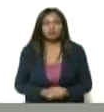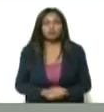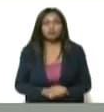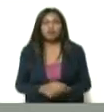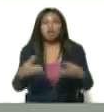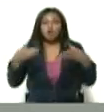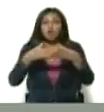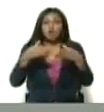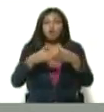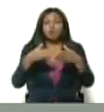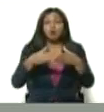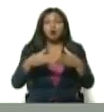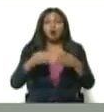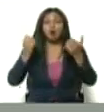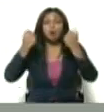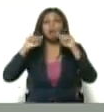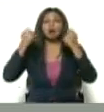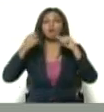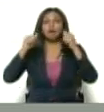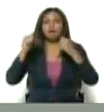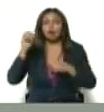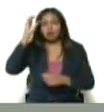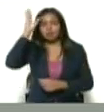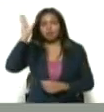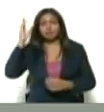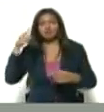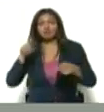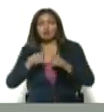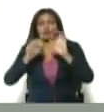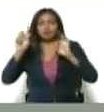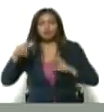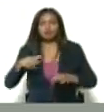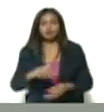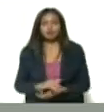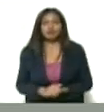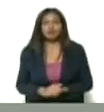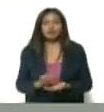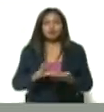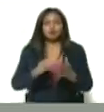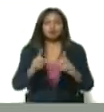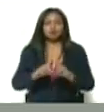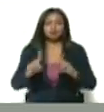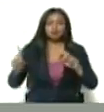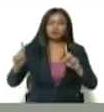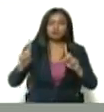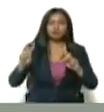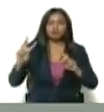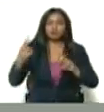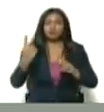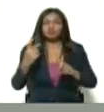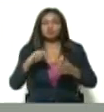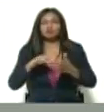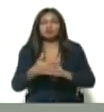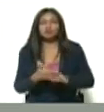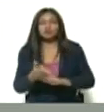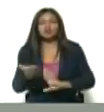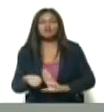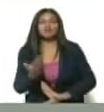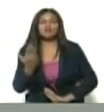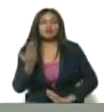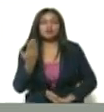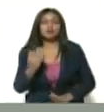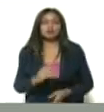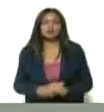arsenal terapéutico y luego la capacidad instalada en nuestros hospitales y en nuestros centros de aislamiento, pues el segundo es crucial.